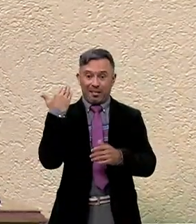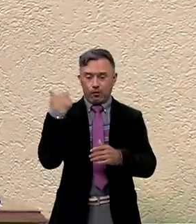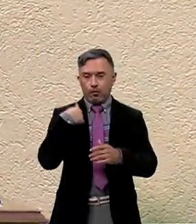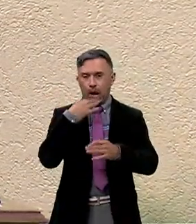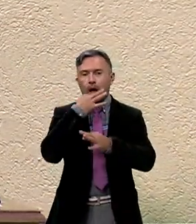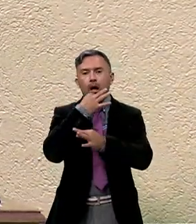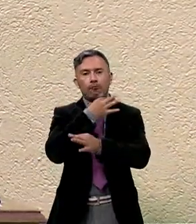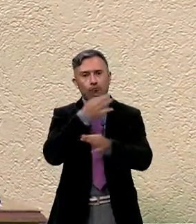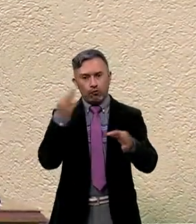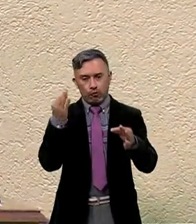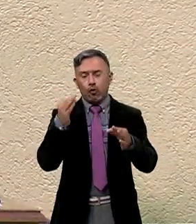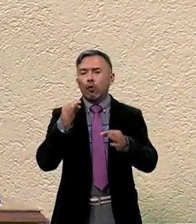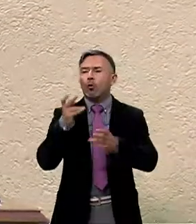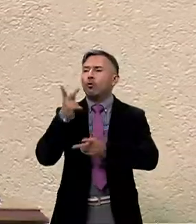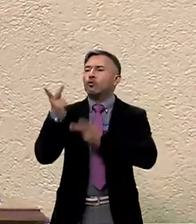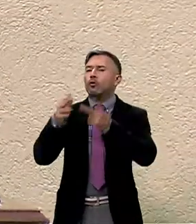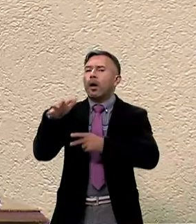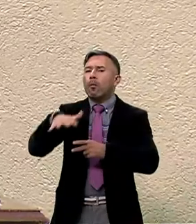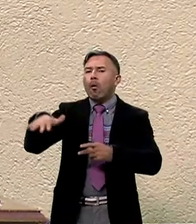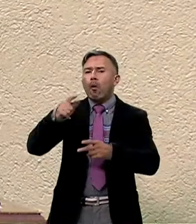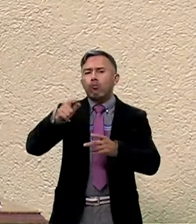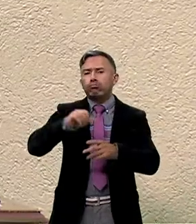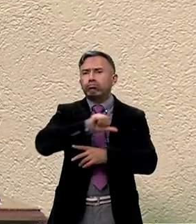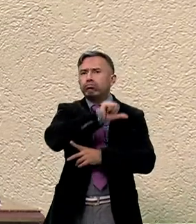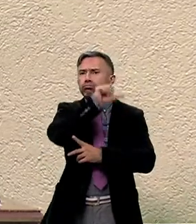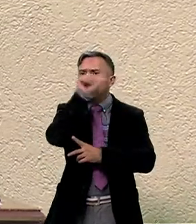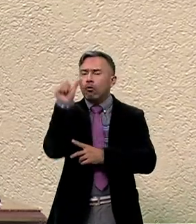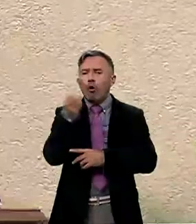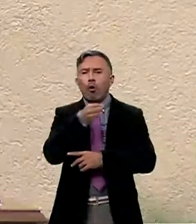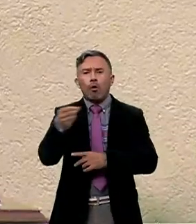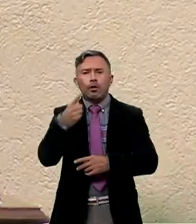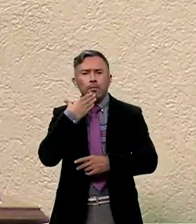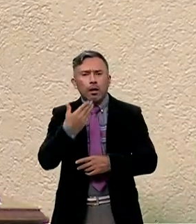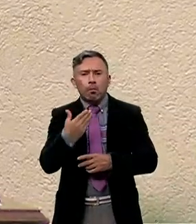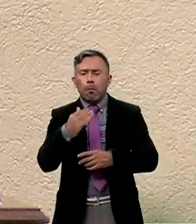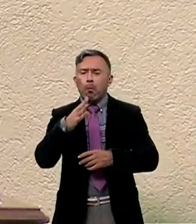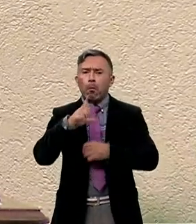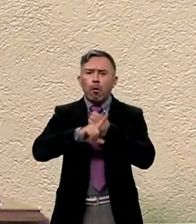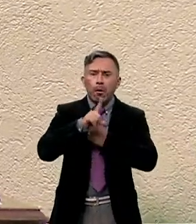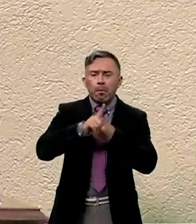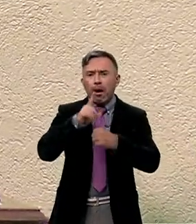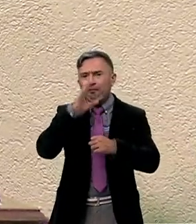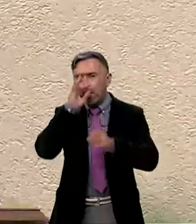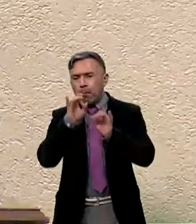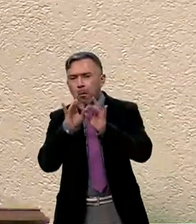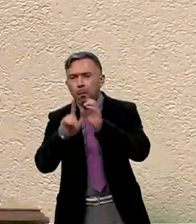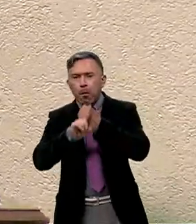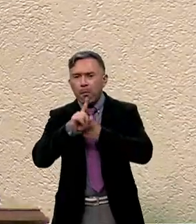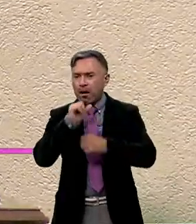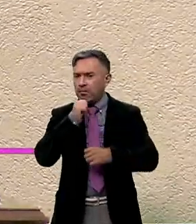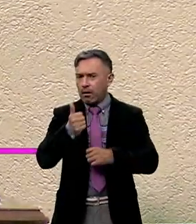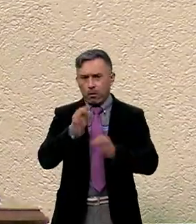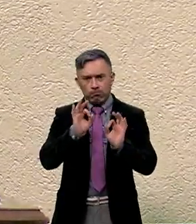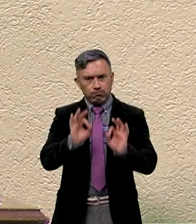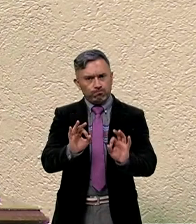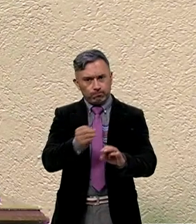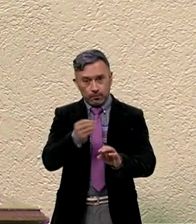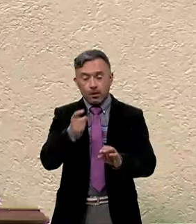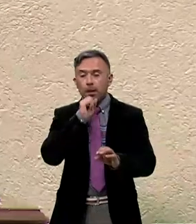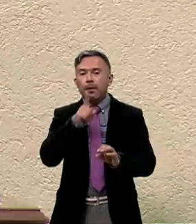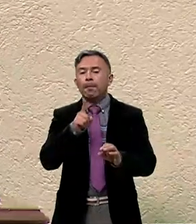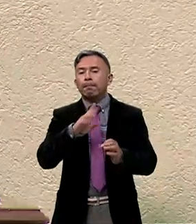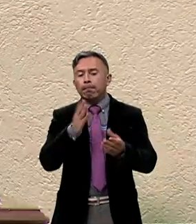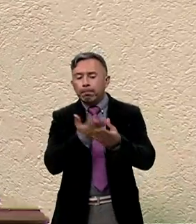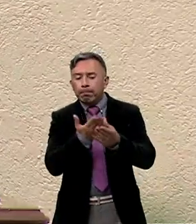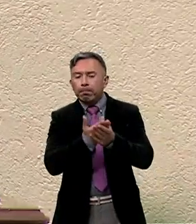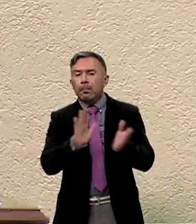y sin contratiempos relevantes así también transcurrieron los es y cómputos y la entrega de paquetes a las sedes de